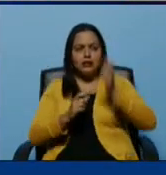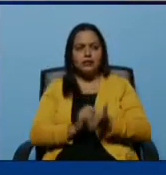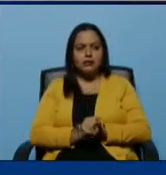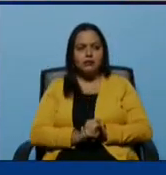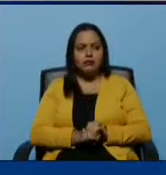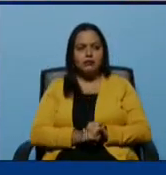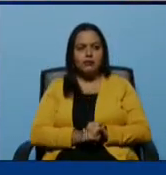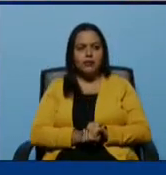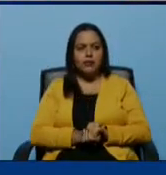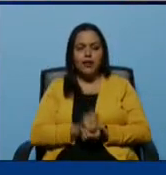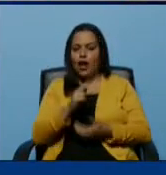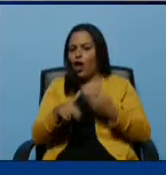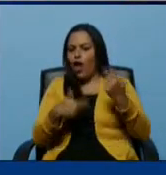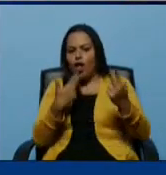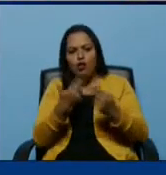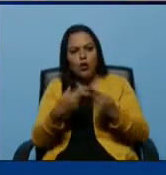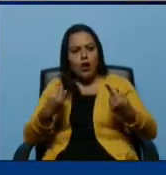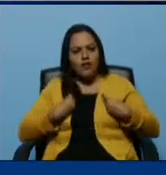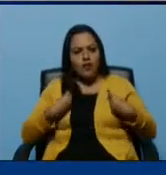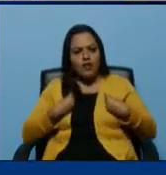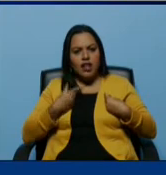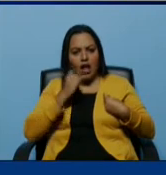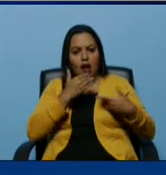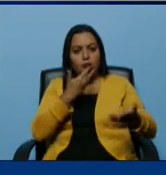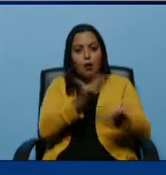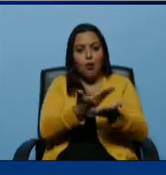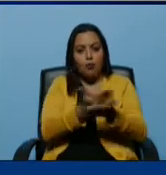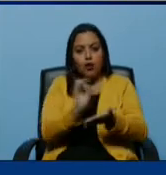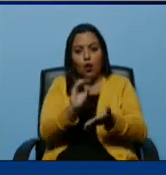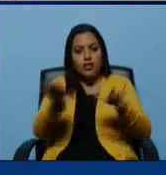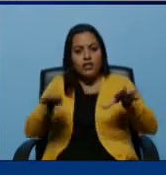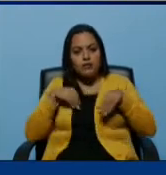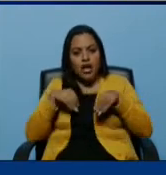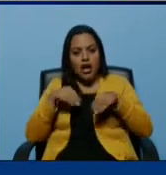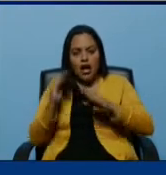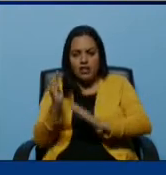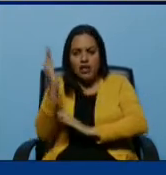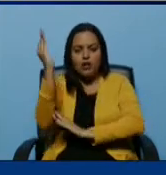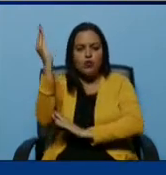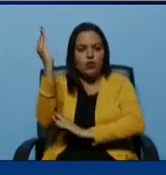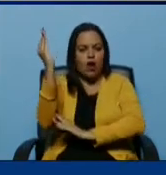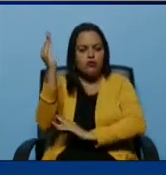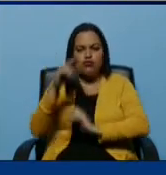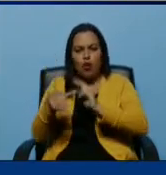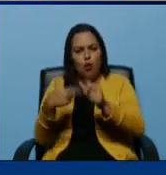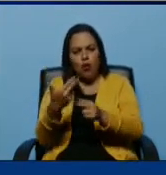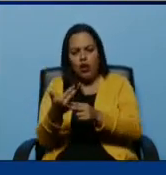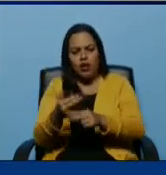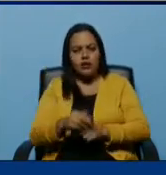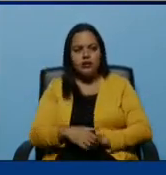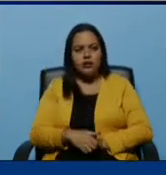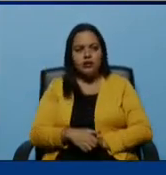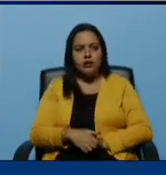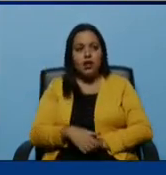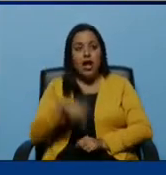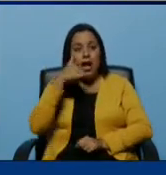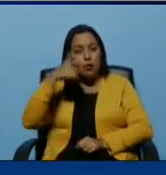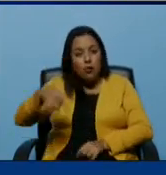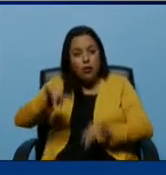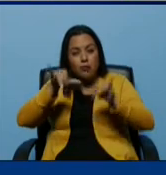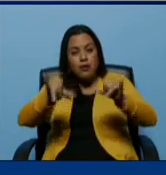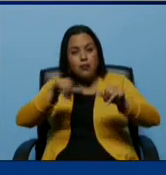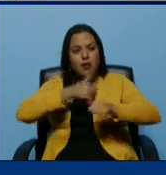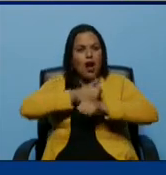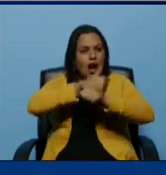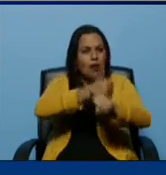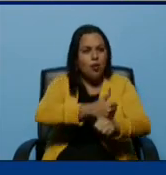Él jamás en vida hubiera propuesto ni aceptado una estatua. Jamás. Fue el pueblo con su amor